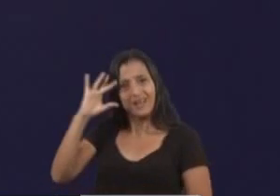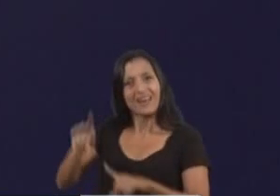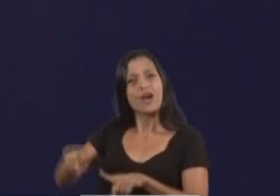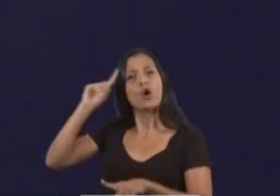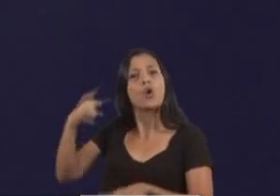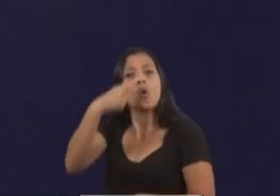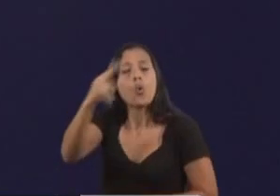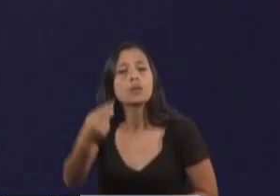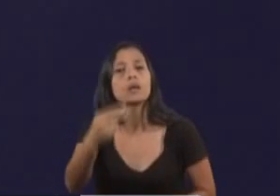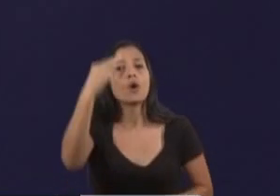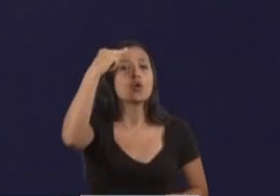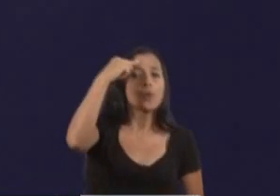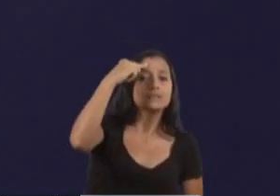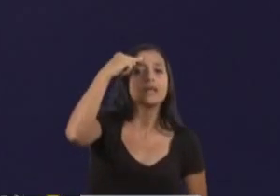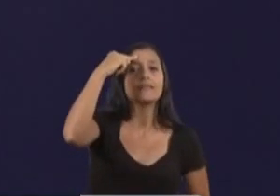de